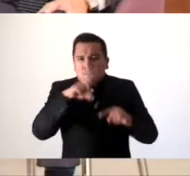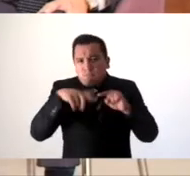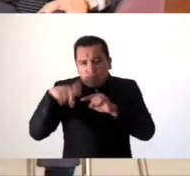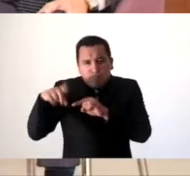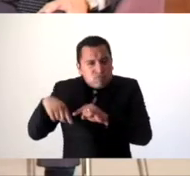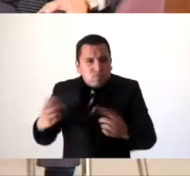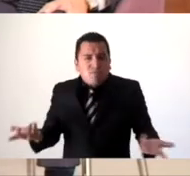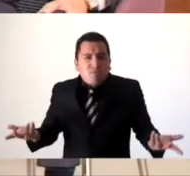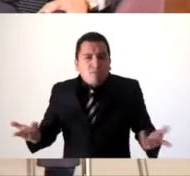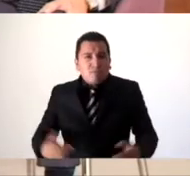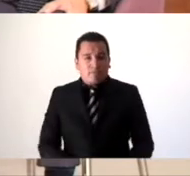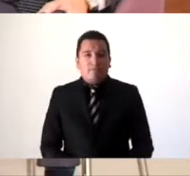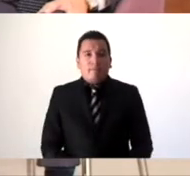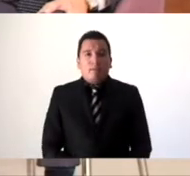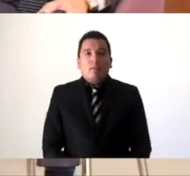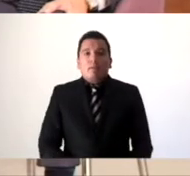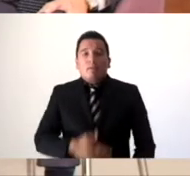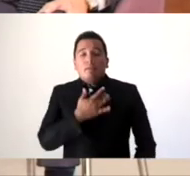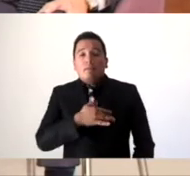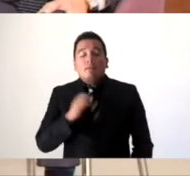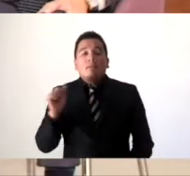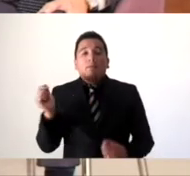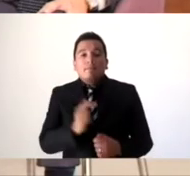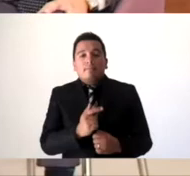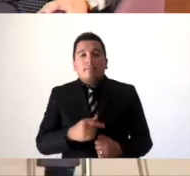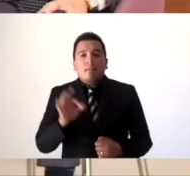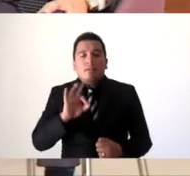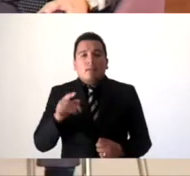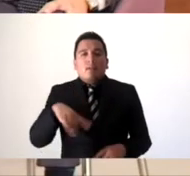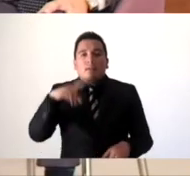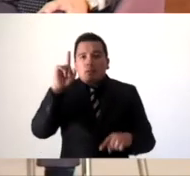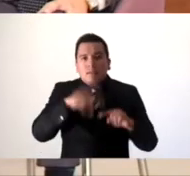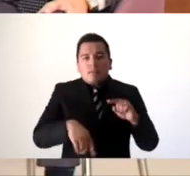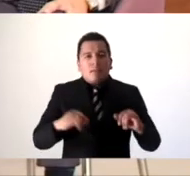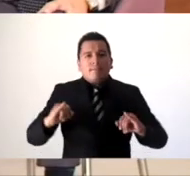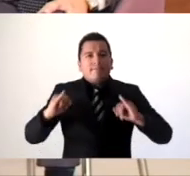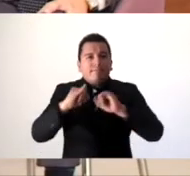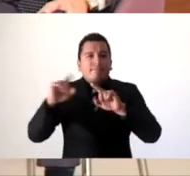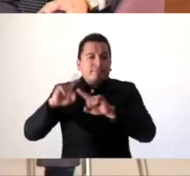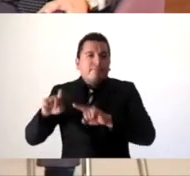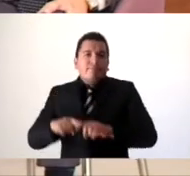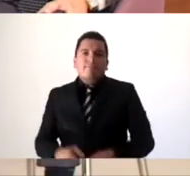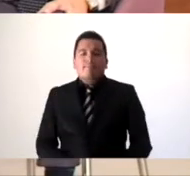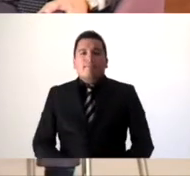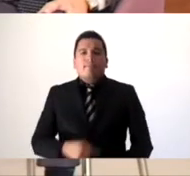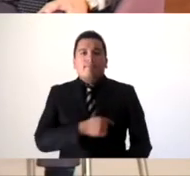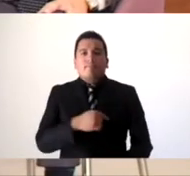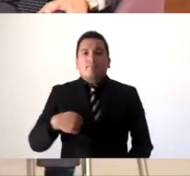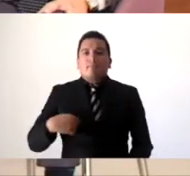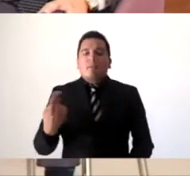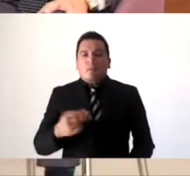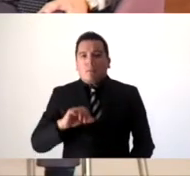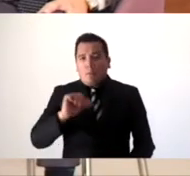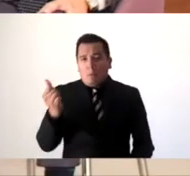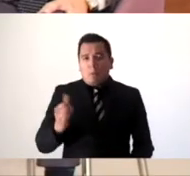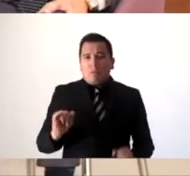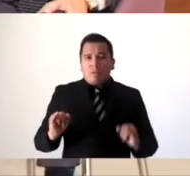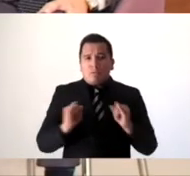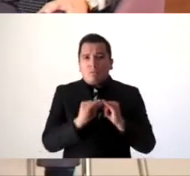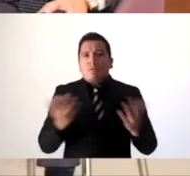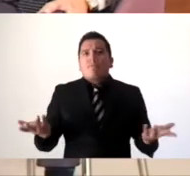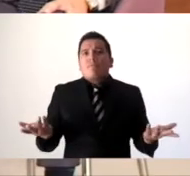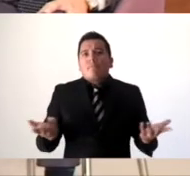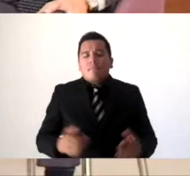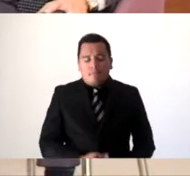propuesta política para decir, bueno, no, vámonos hacia otro lado, vamos a quitar muchas instituciones y vamos a dejar que sea otra